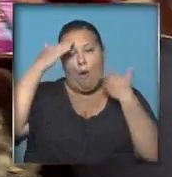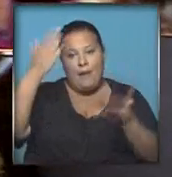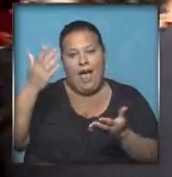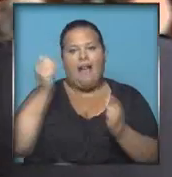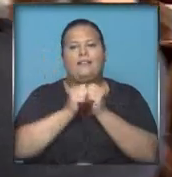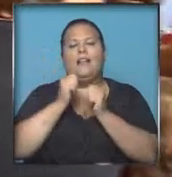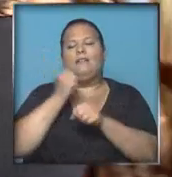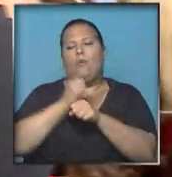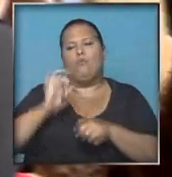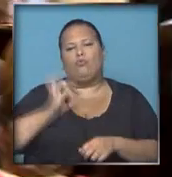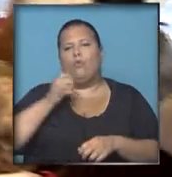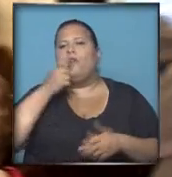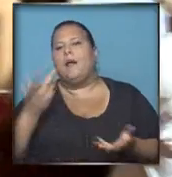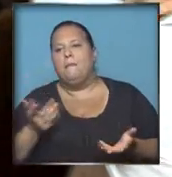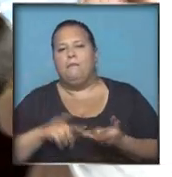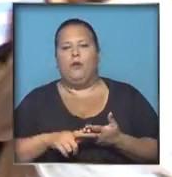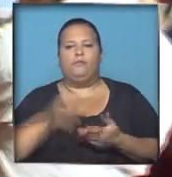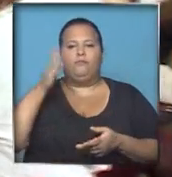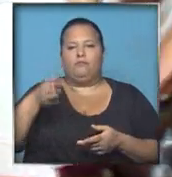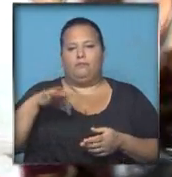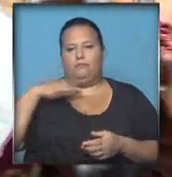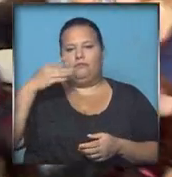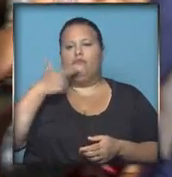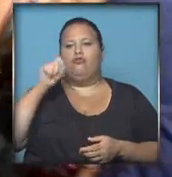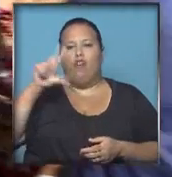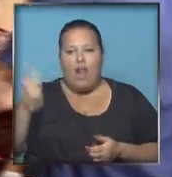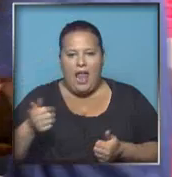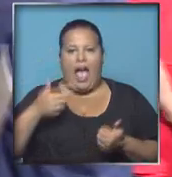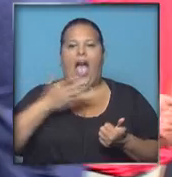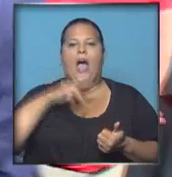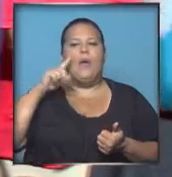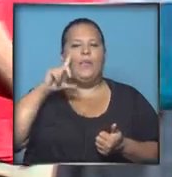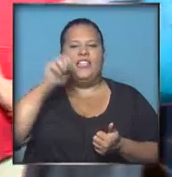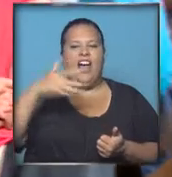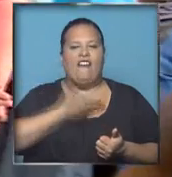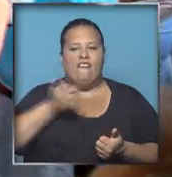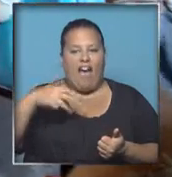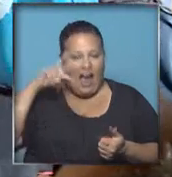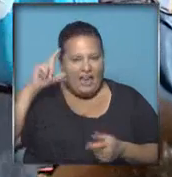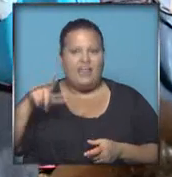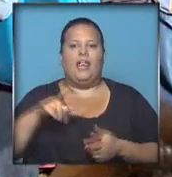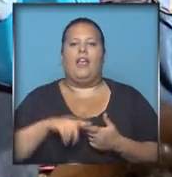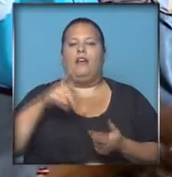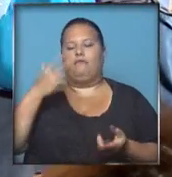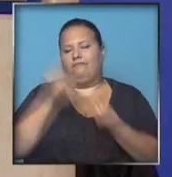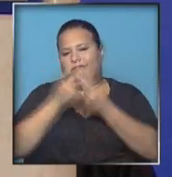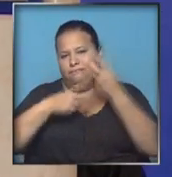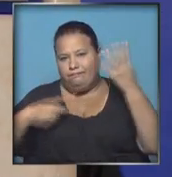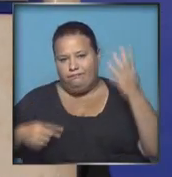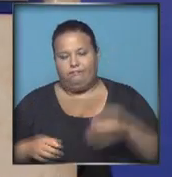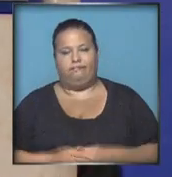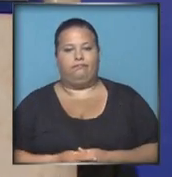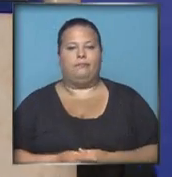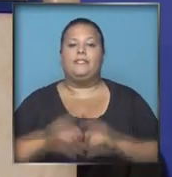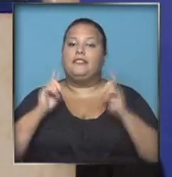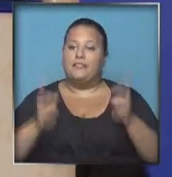la trayectoria honorable como por ejemplo fueron allí distinguido miguel ángel solá chunchuna villafañe eleonora wexler luis luque jorge suárez omar núñez